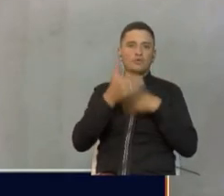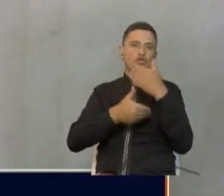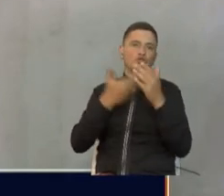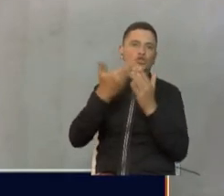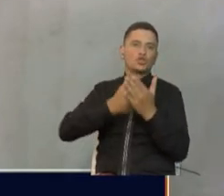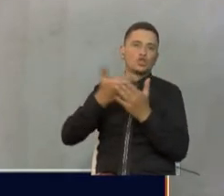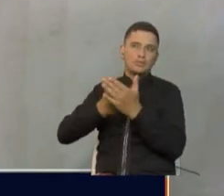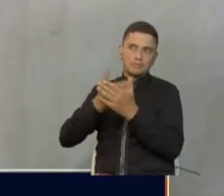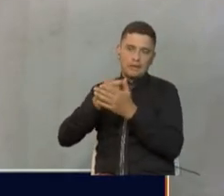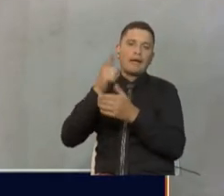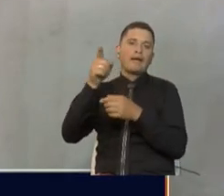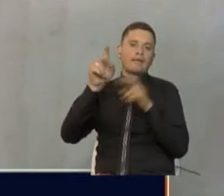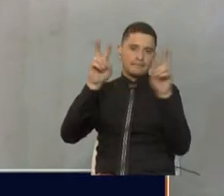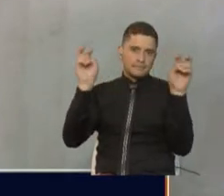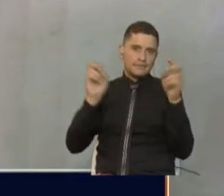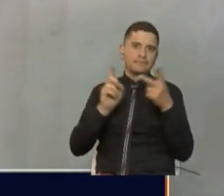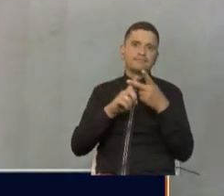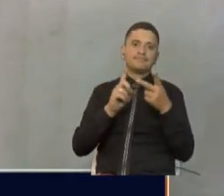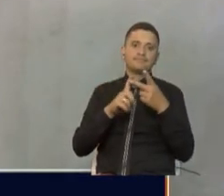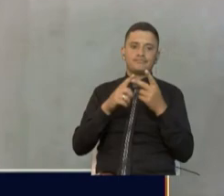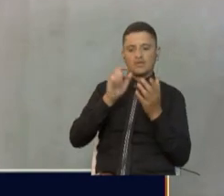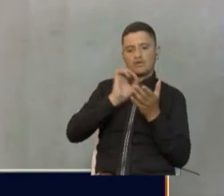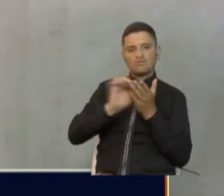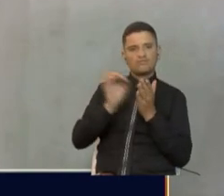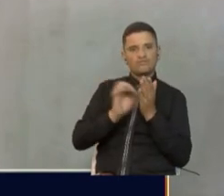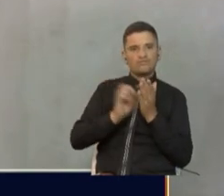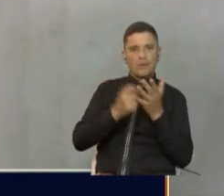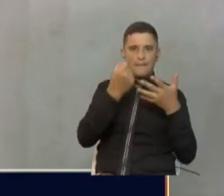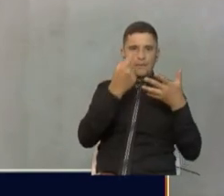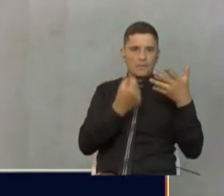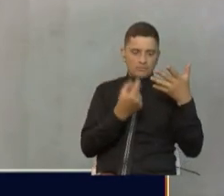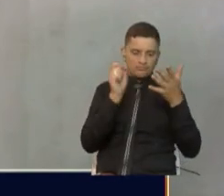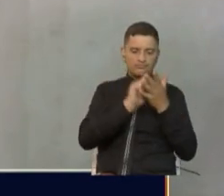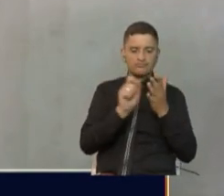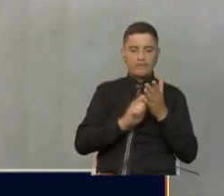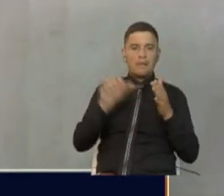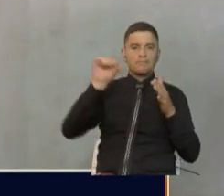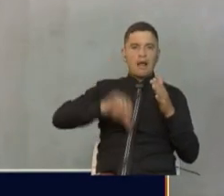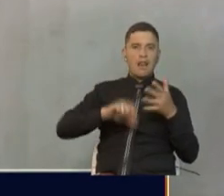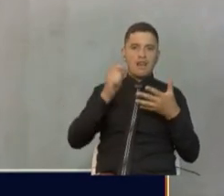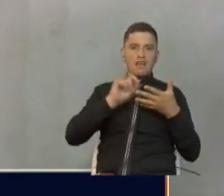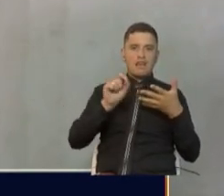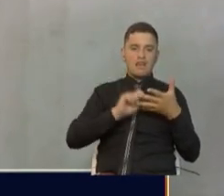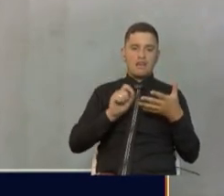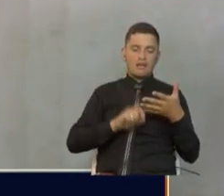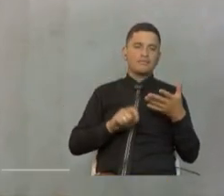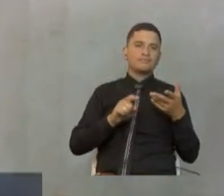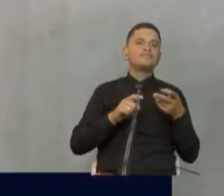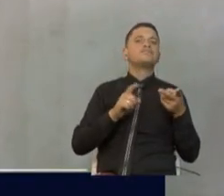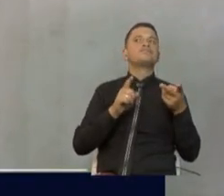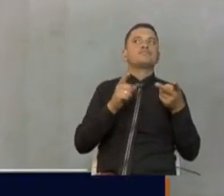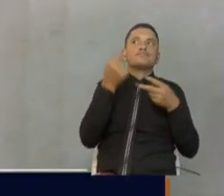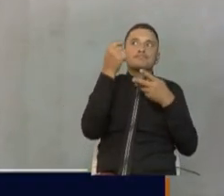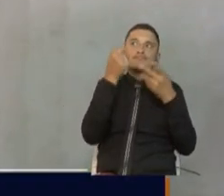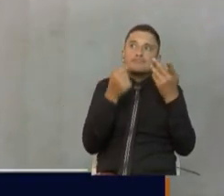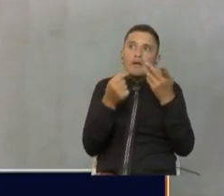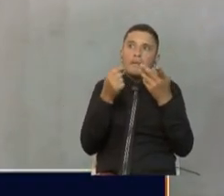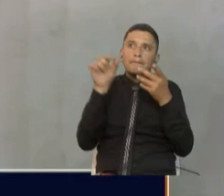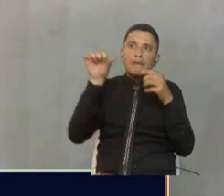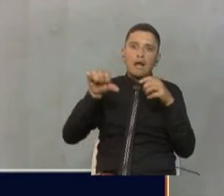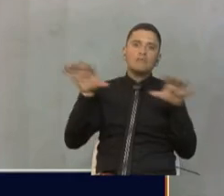documentales, no diligenciamiento correcto de formularios, pero hay insumos suficientes para proceder y